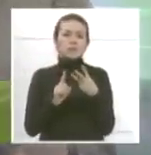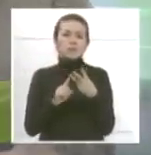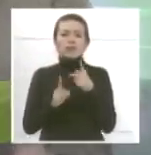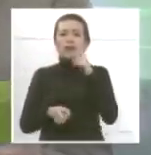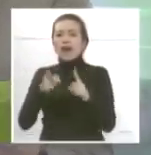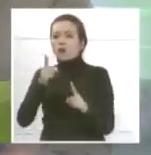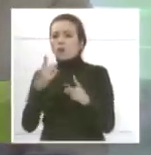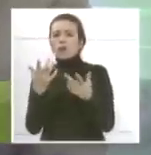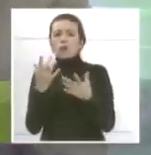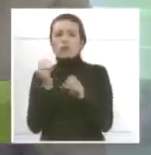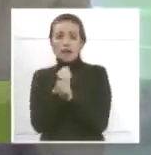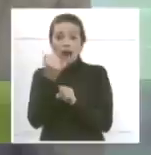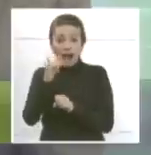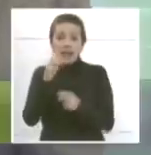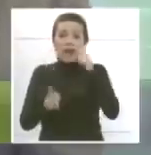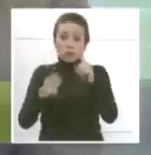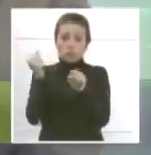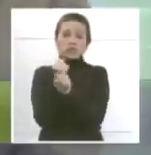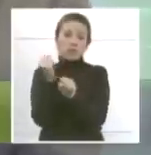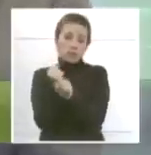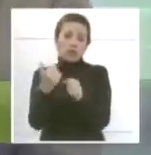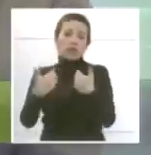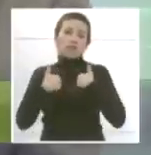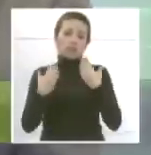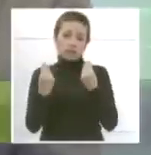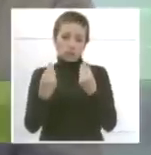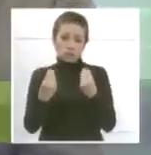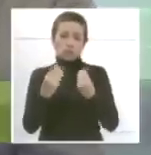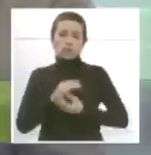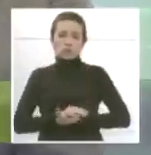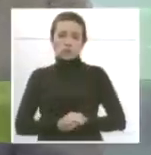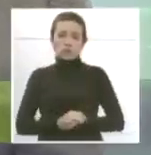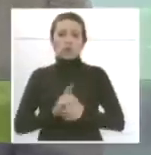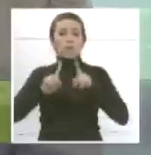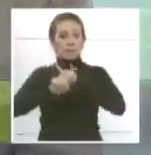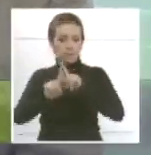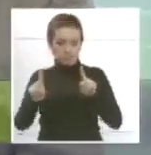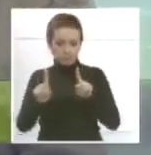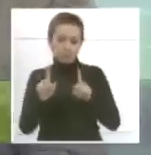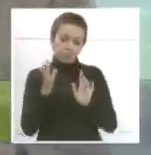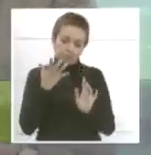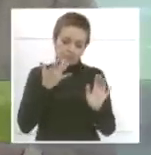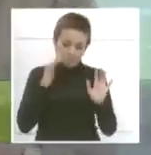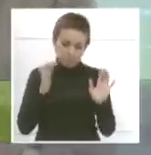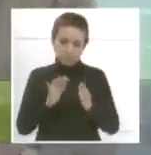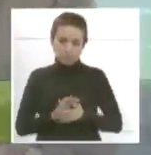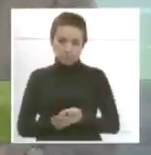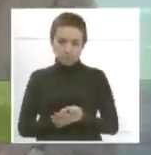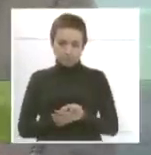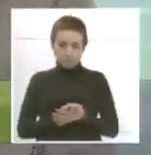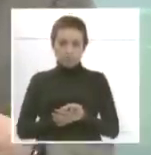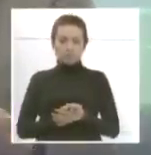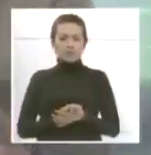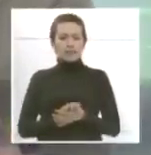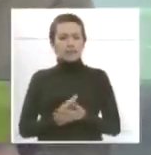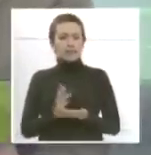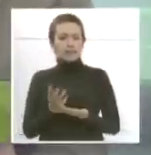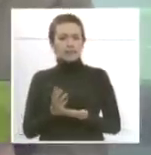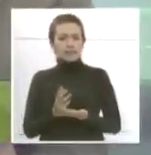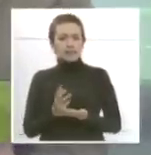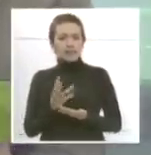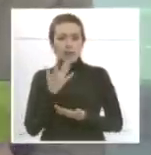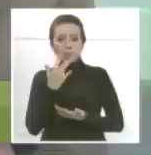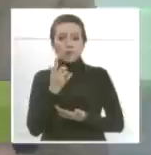de tipo de actividad laboral que pueden producir problemas de ese estilo. Pero, por ejemplo, si llegáramos a pensar en que la carga